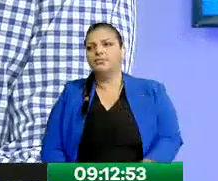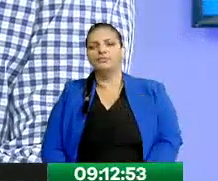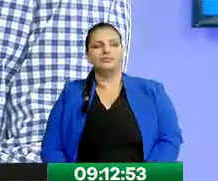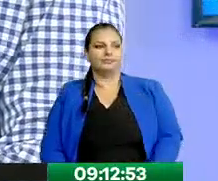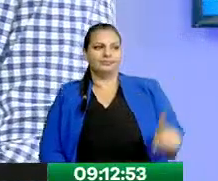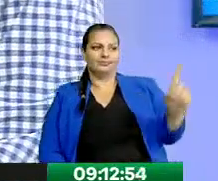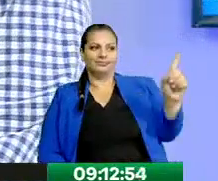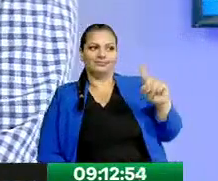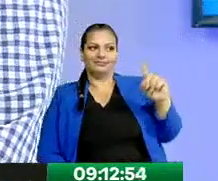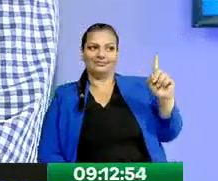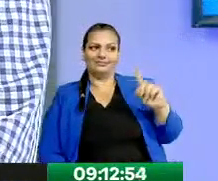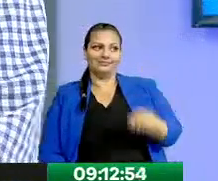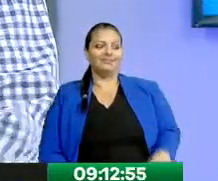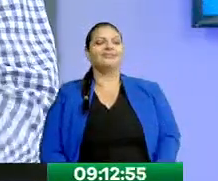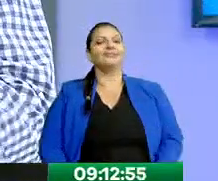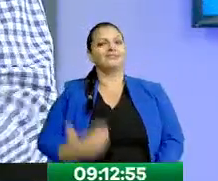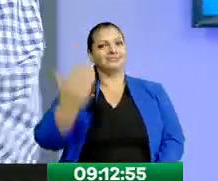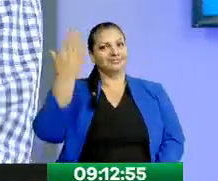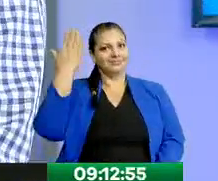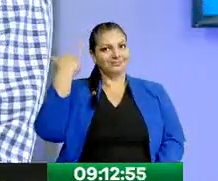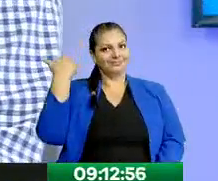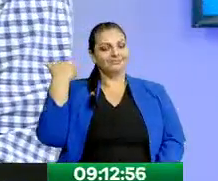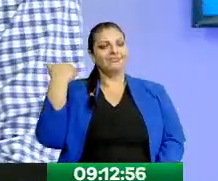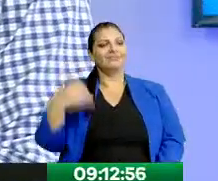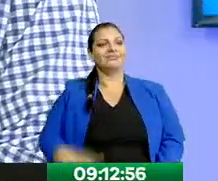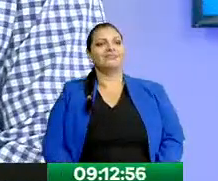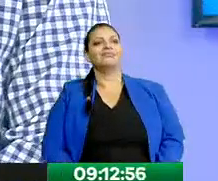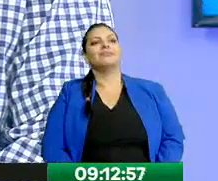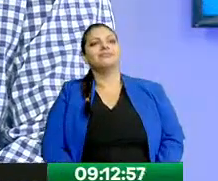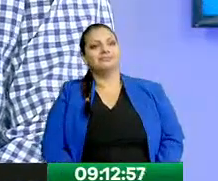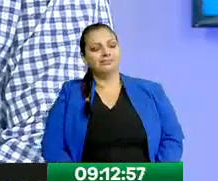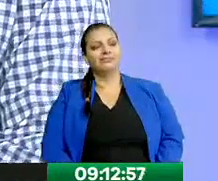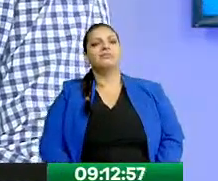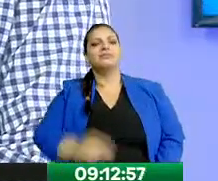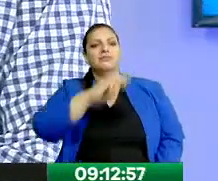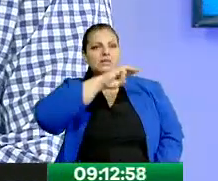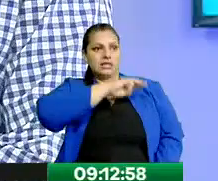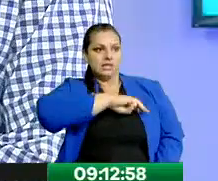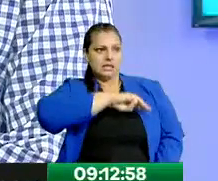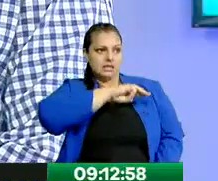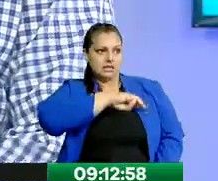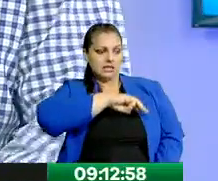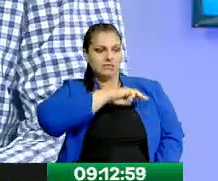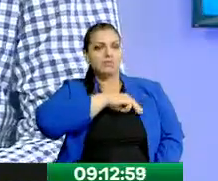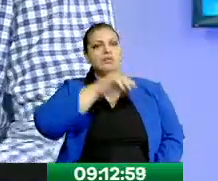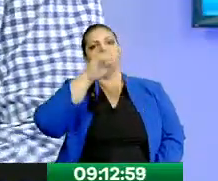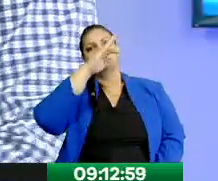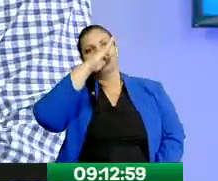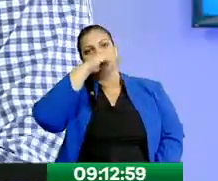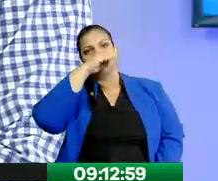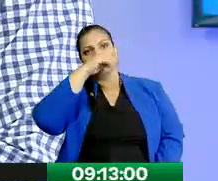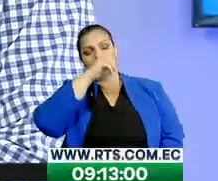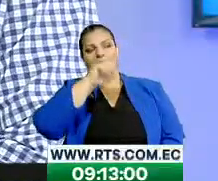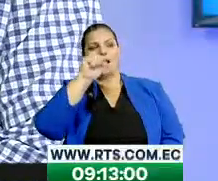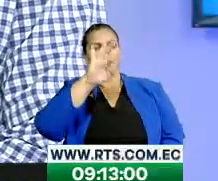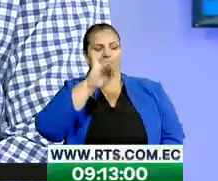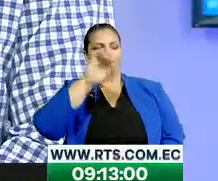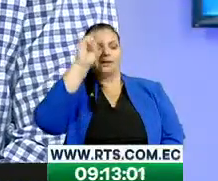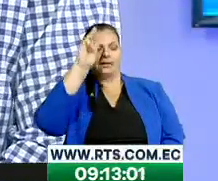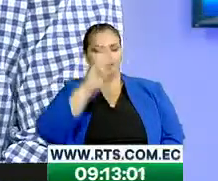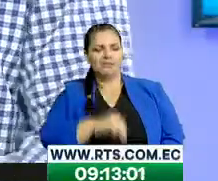hizo el proceso de licitación, el cual lo ganó SGS como una empresa líder a nivel mundial en inspección, verificación,